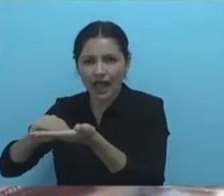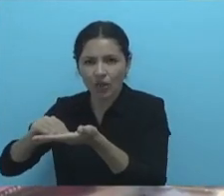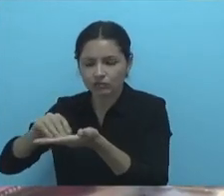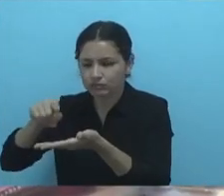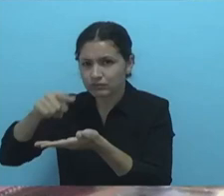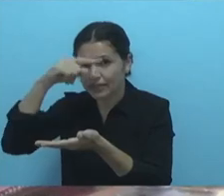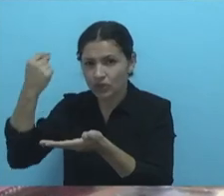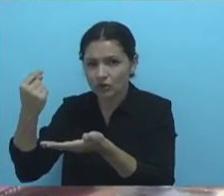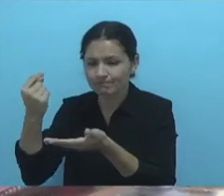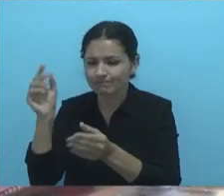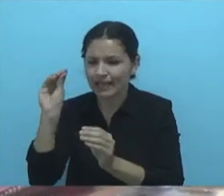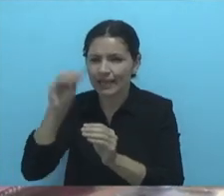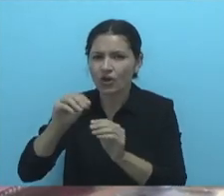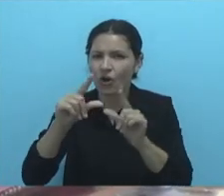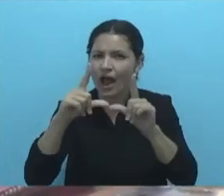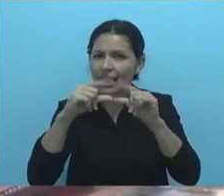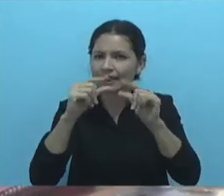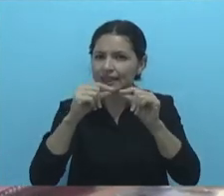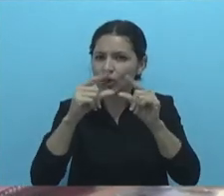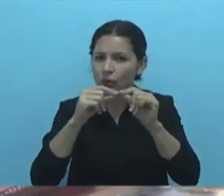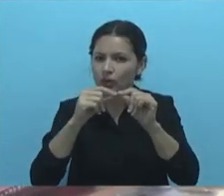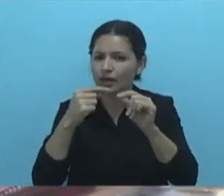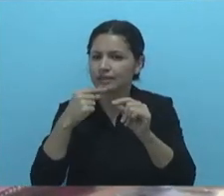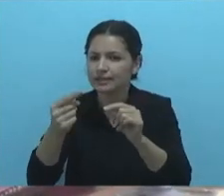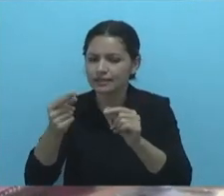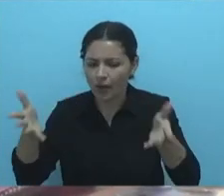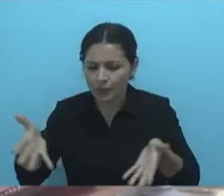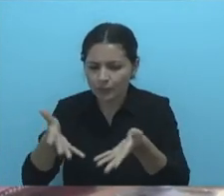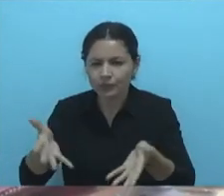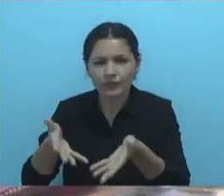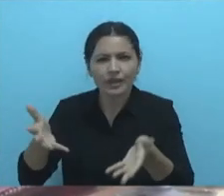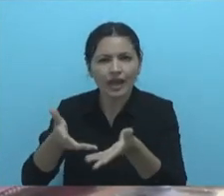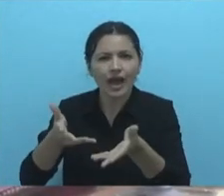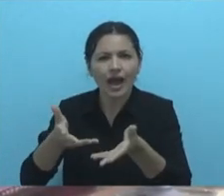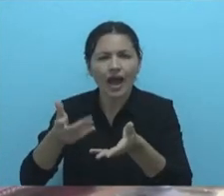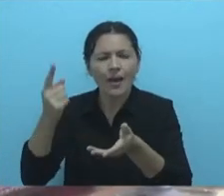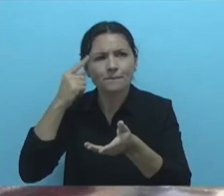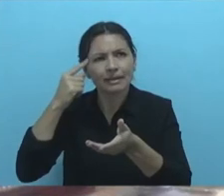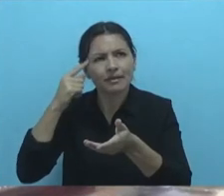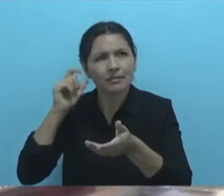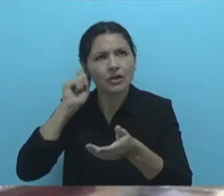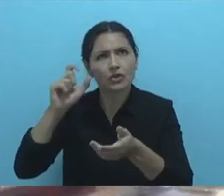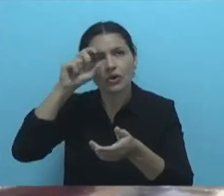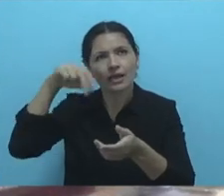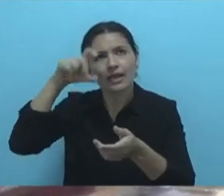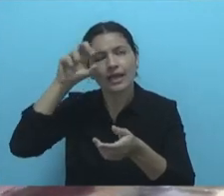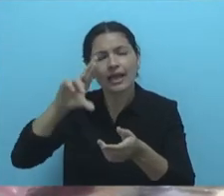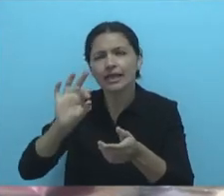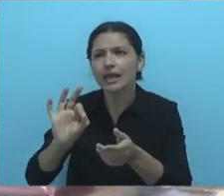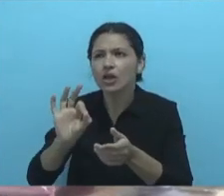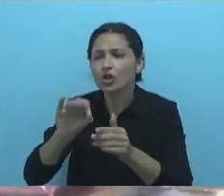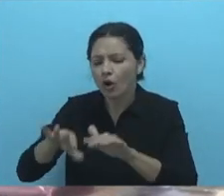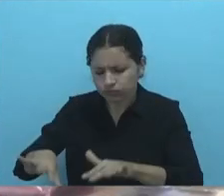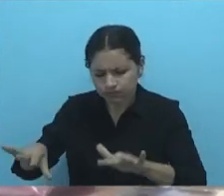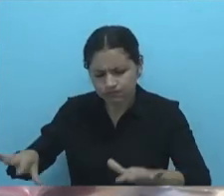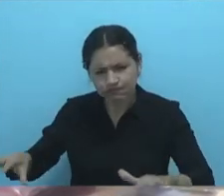se le agregó un artículo en particular que habla de propiciar la perspectiva de género y diversidades cuando se habla de los derechos de nuestros niños